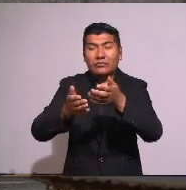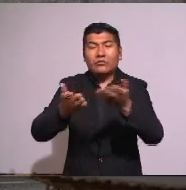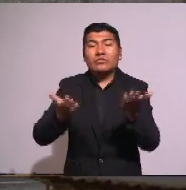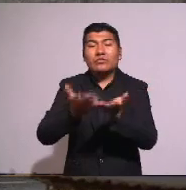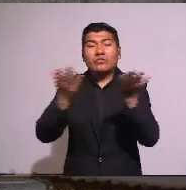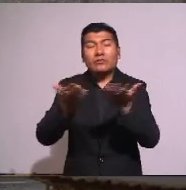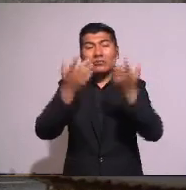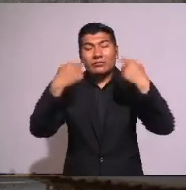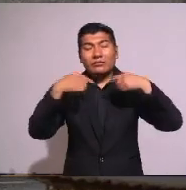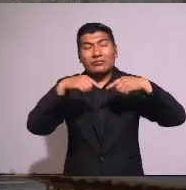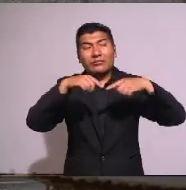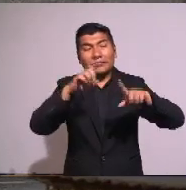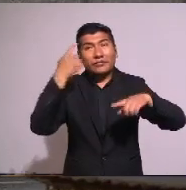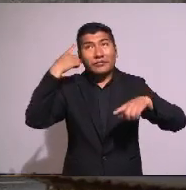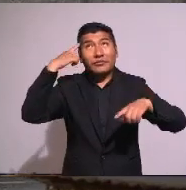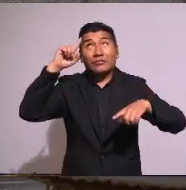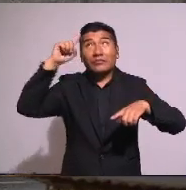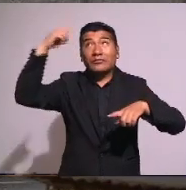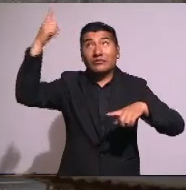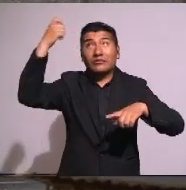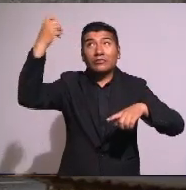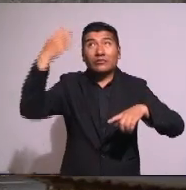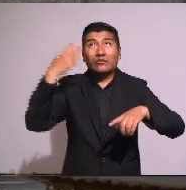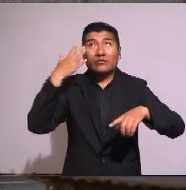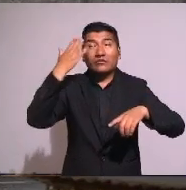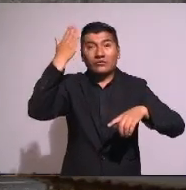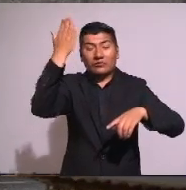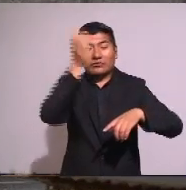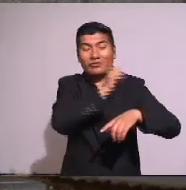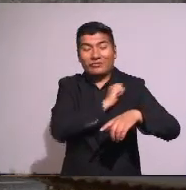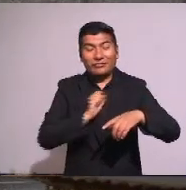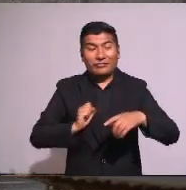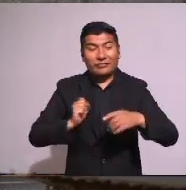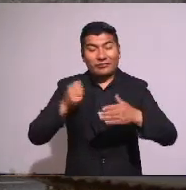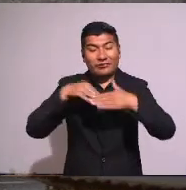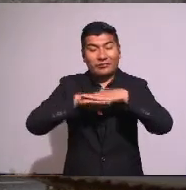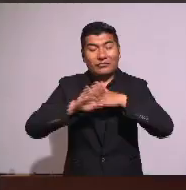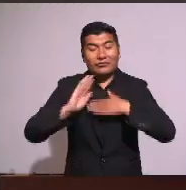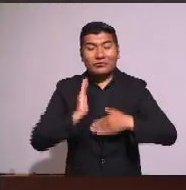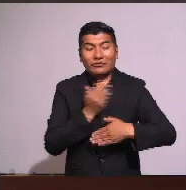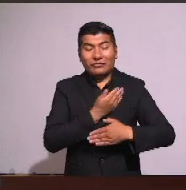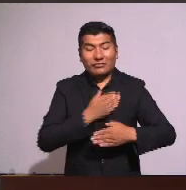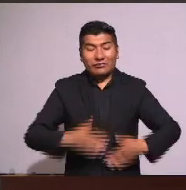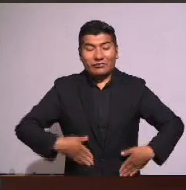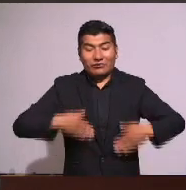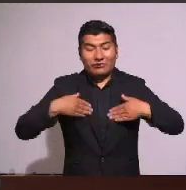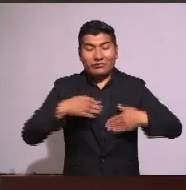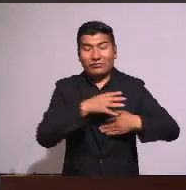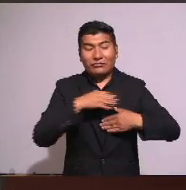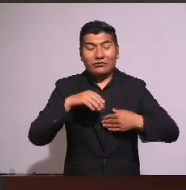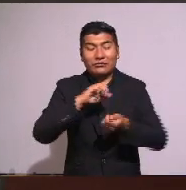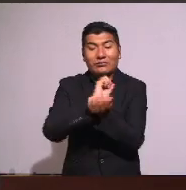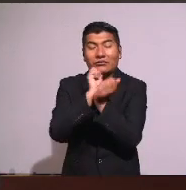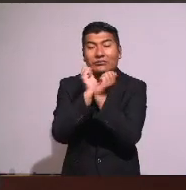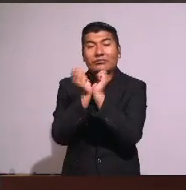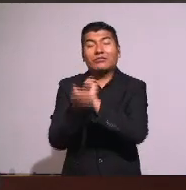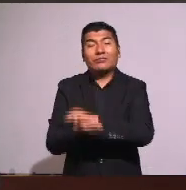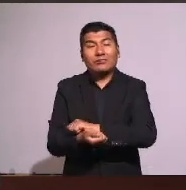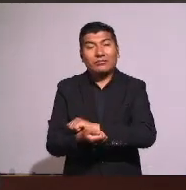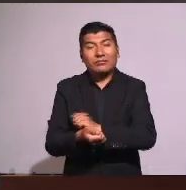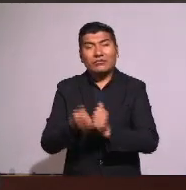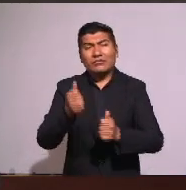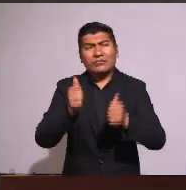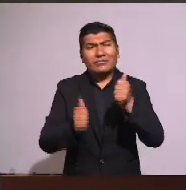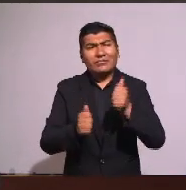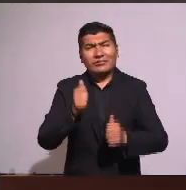recorrer para que la luz del Señor llegue a nuestra vida y la transforme?